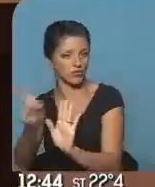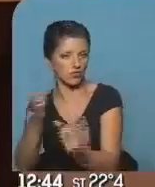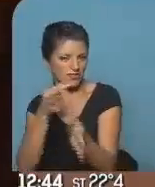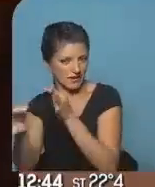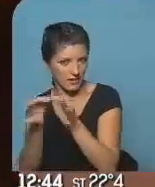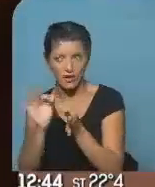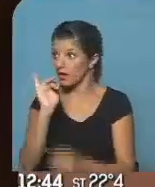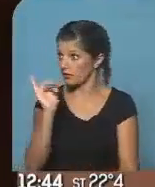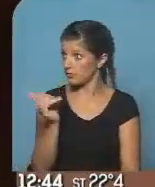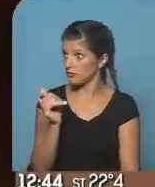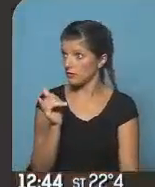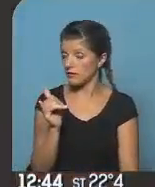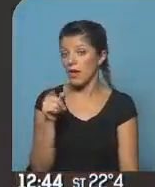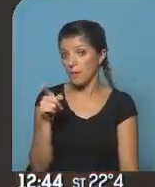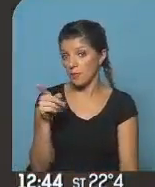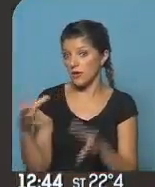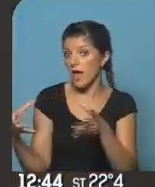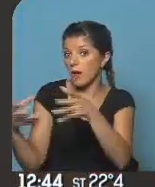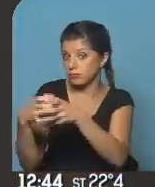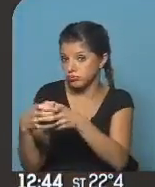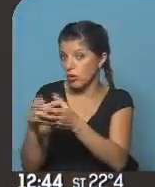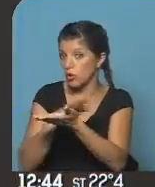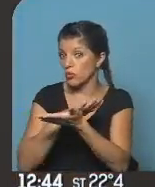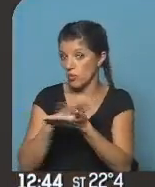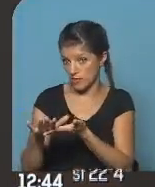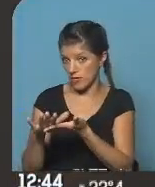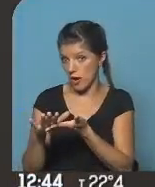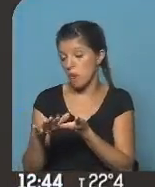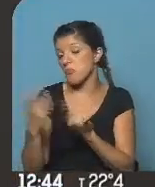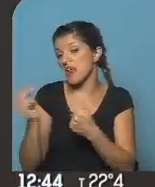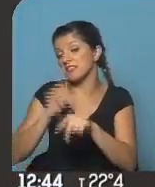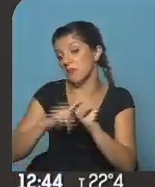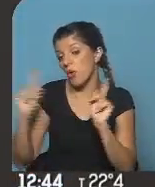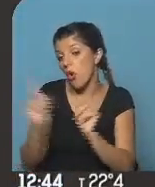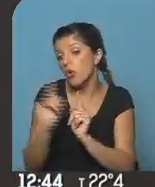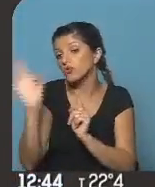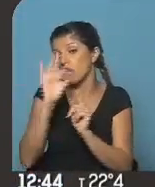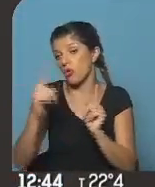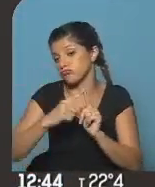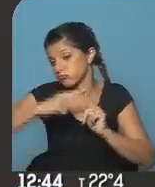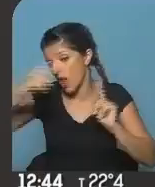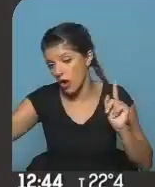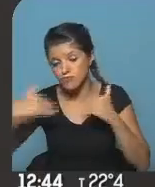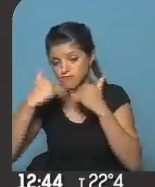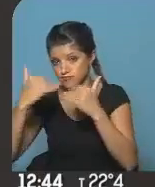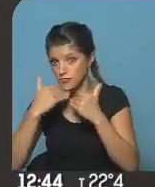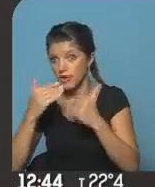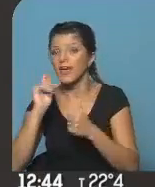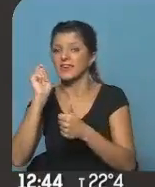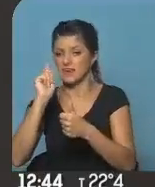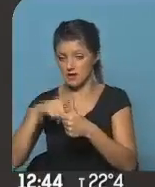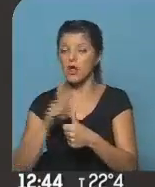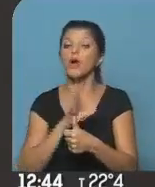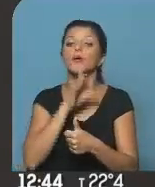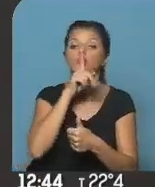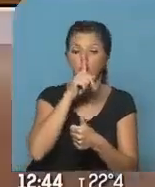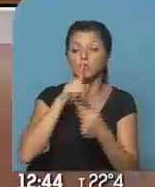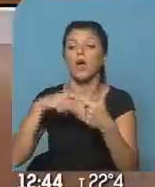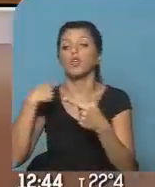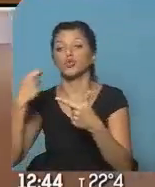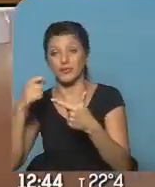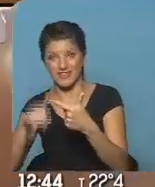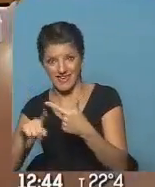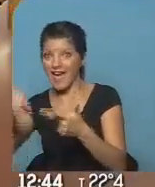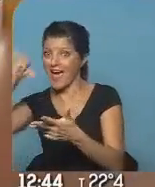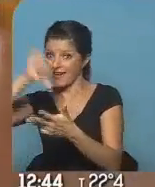nueva que tal vez es coyuntural, tal vez va a durar más de lo que se espera, que son Rusia, Turquía e Irán. Claro, ¿Mm? claro.